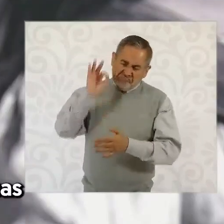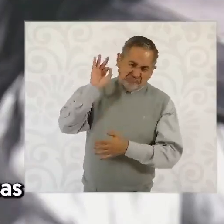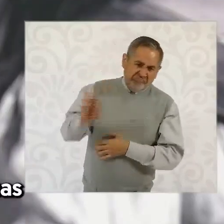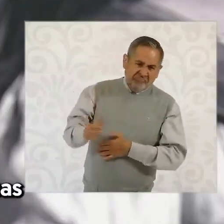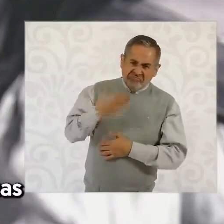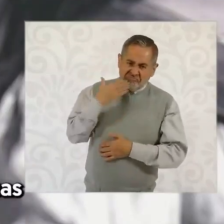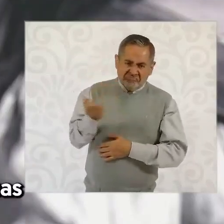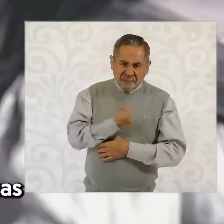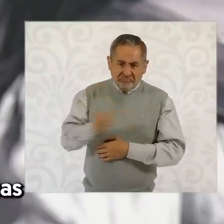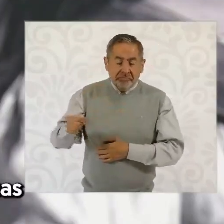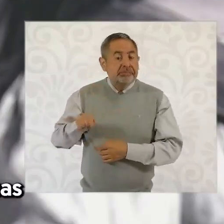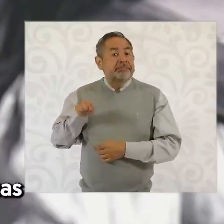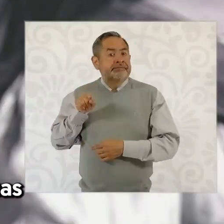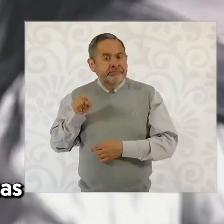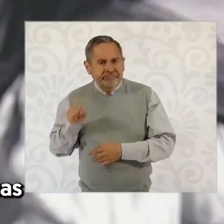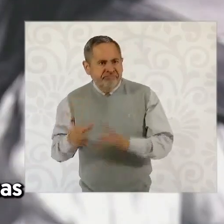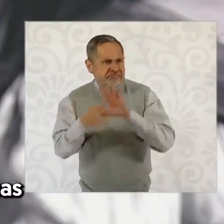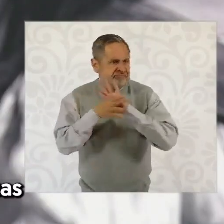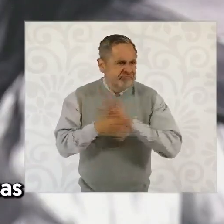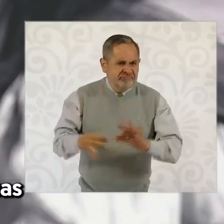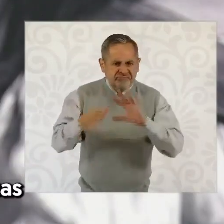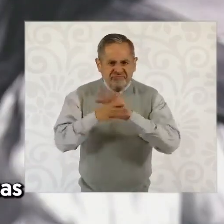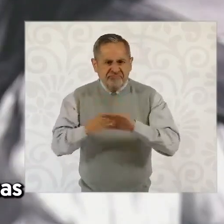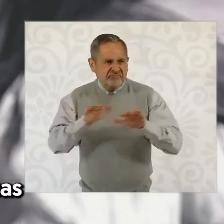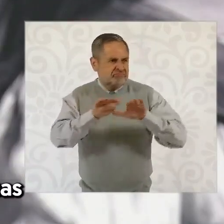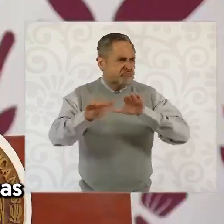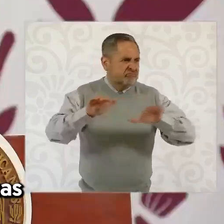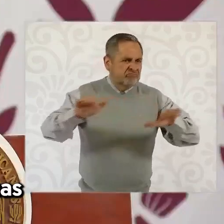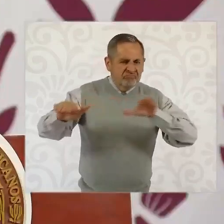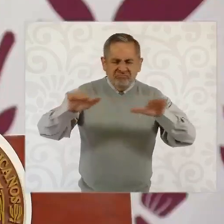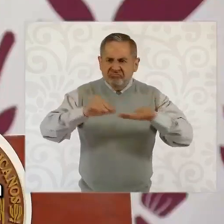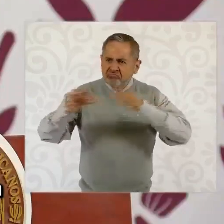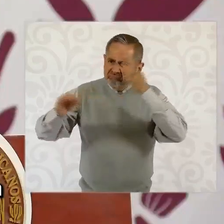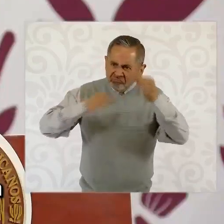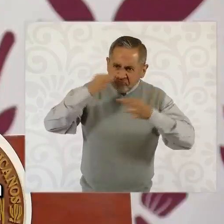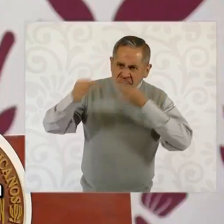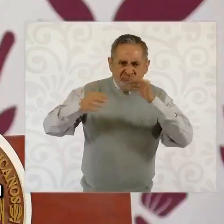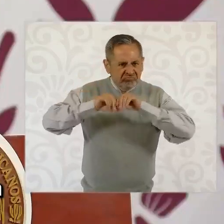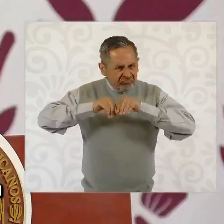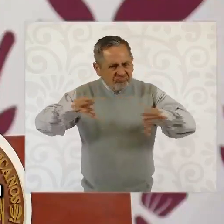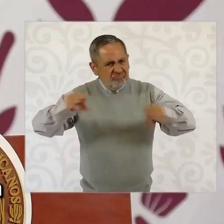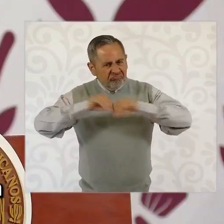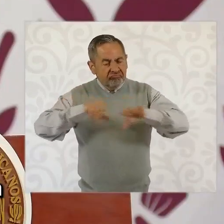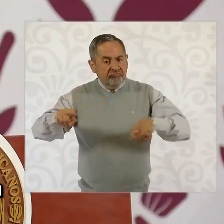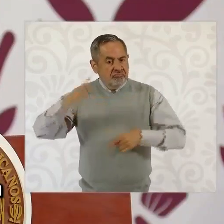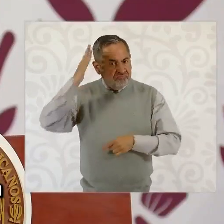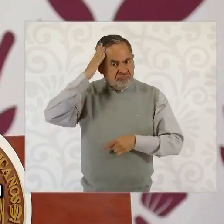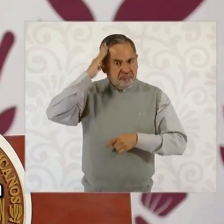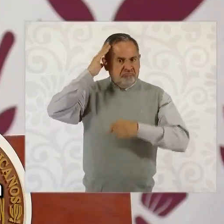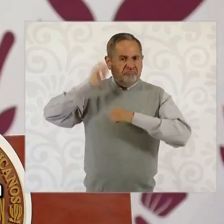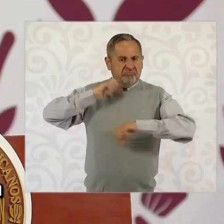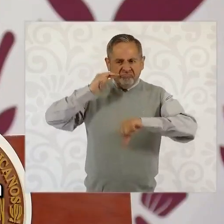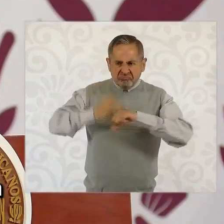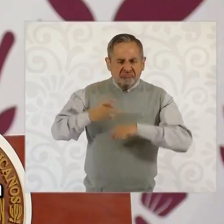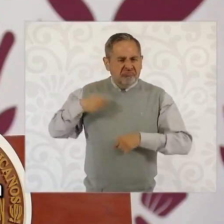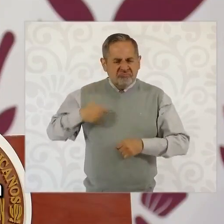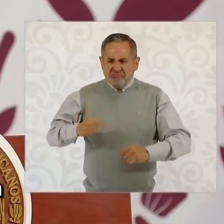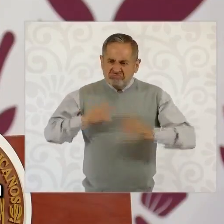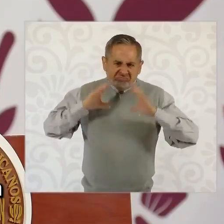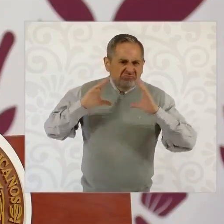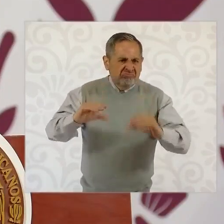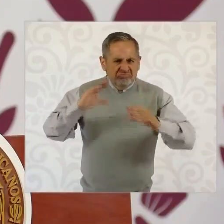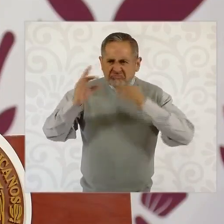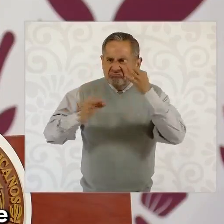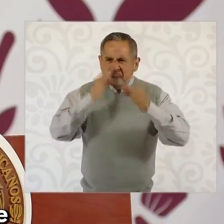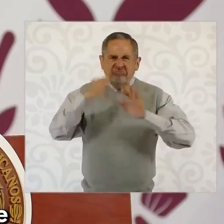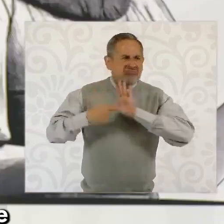No solo convenció a muchas científicas y científicos de hacer divulgación, sino que asumió la desafiante tarea de enseñarles cómo